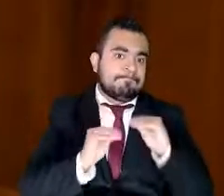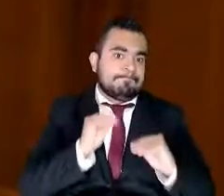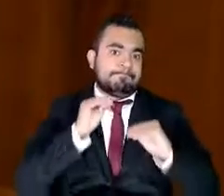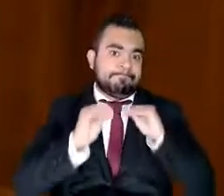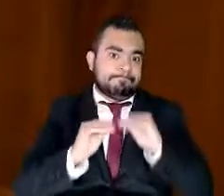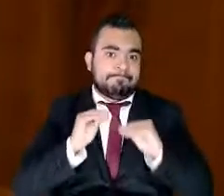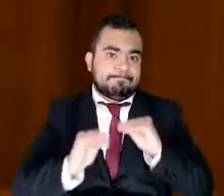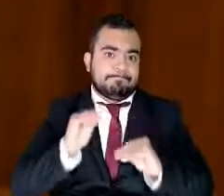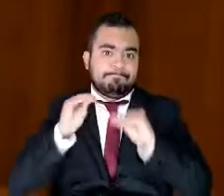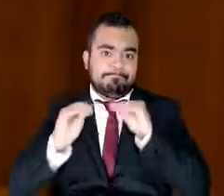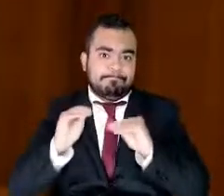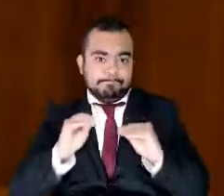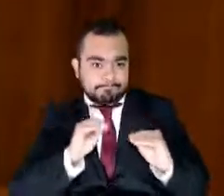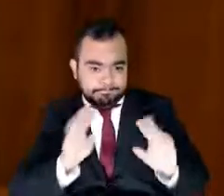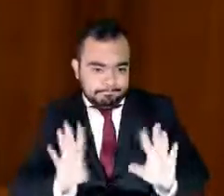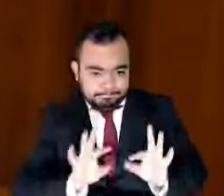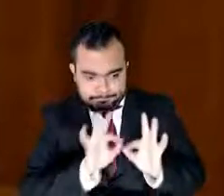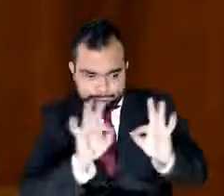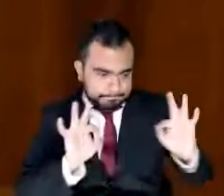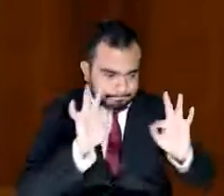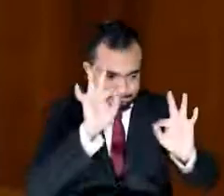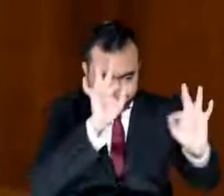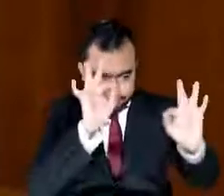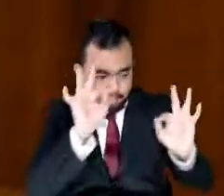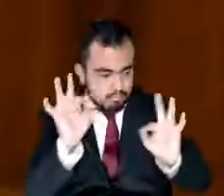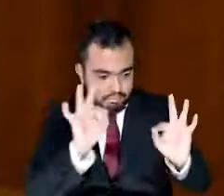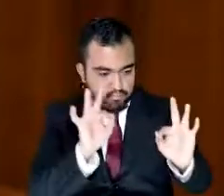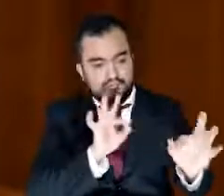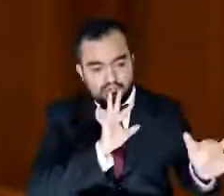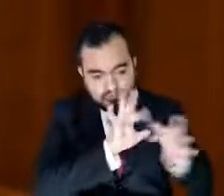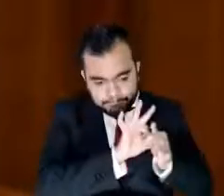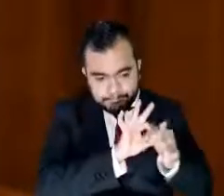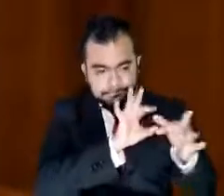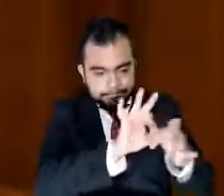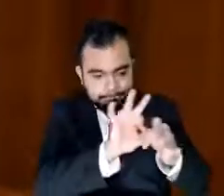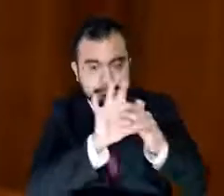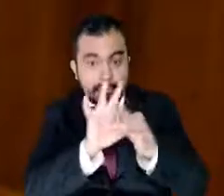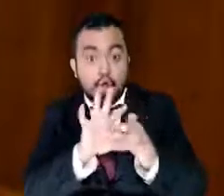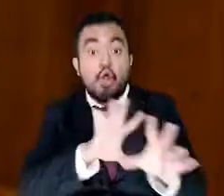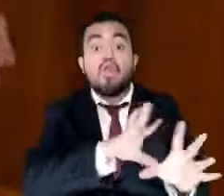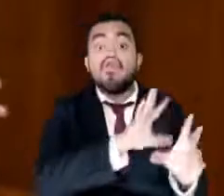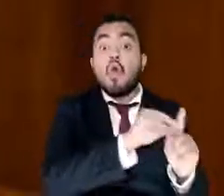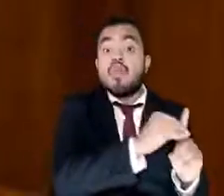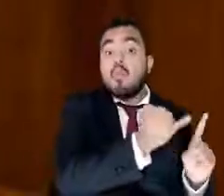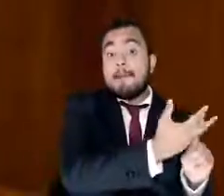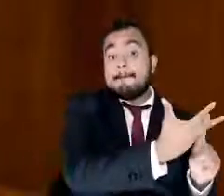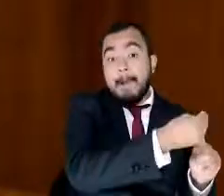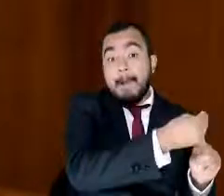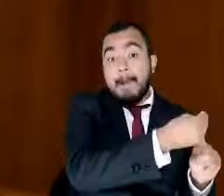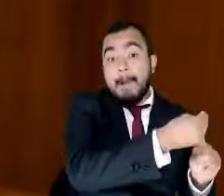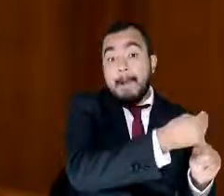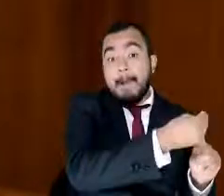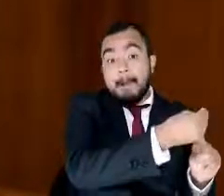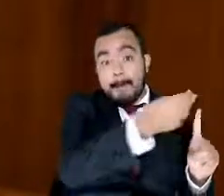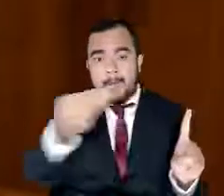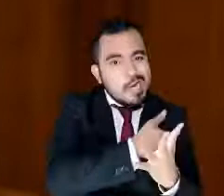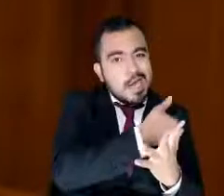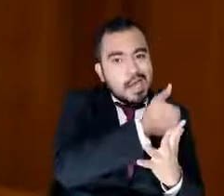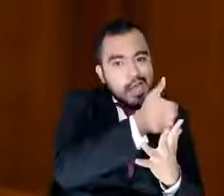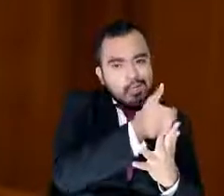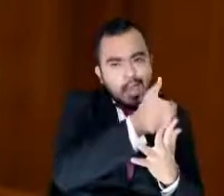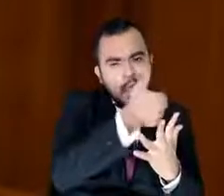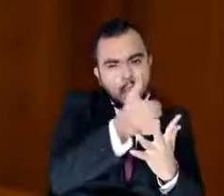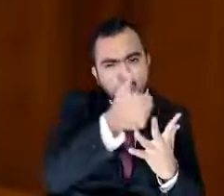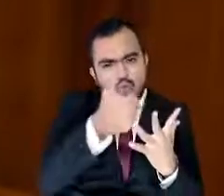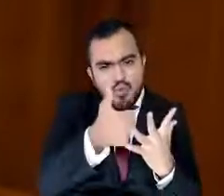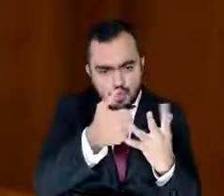planes es un traje a la medida, no es un modelo único que se realice para todos los municipios, sino que cada uno debe de reconocer